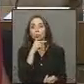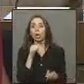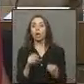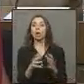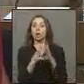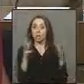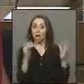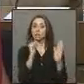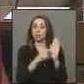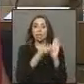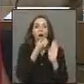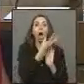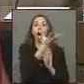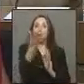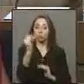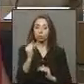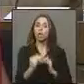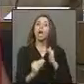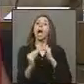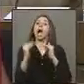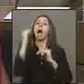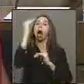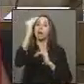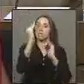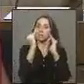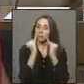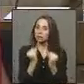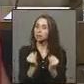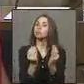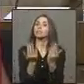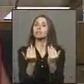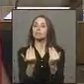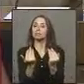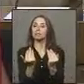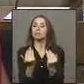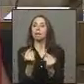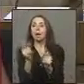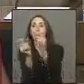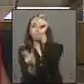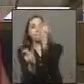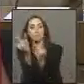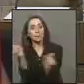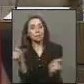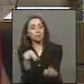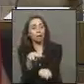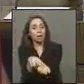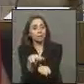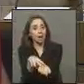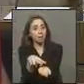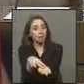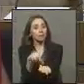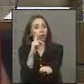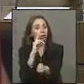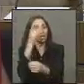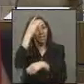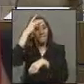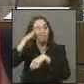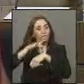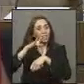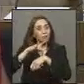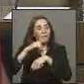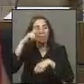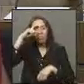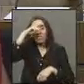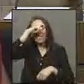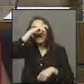un tremendo anuncio, es un tremendo avance. Necesitamos incluir a aquellas personas que realmente tienen enfermedades